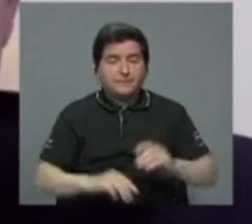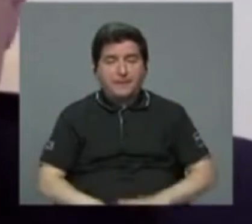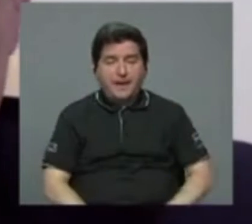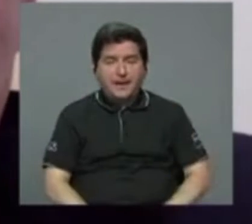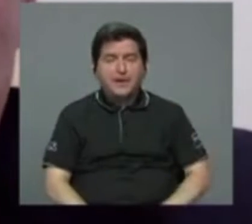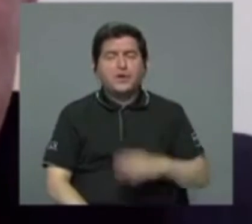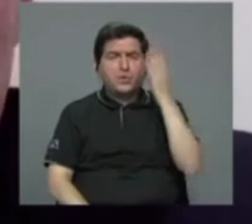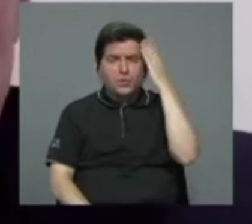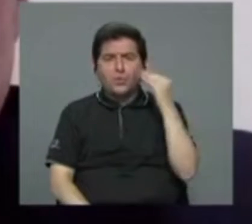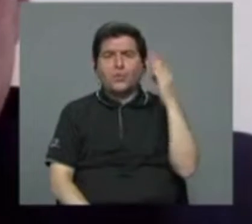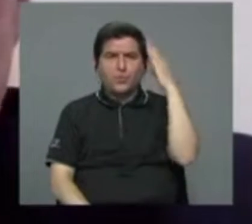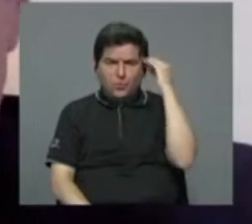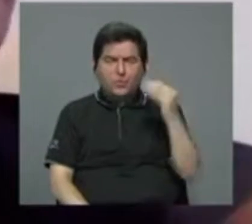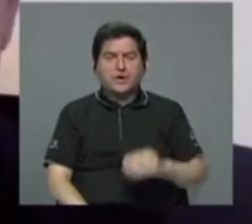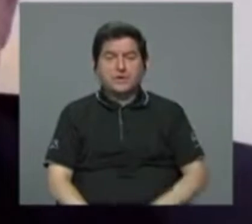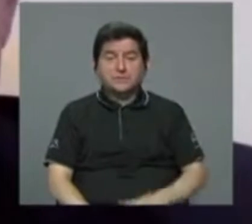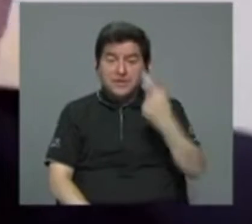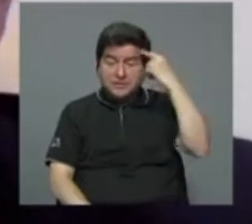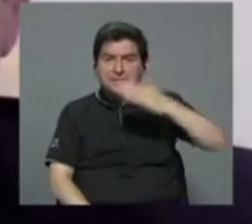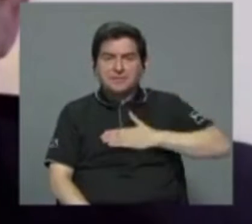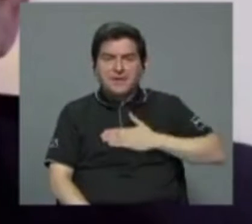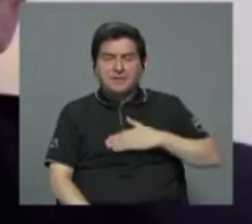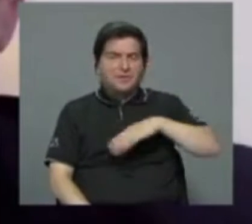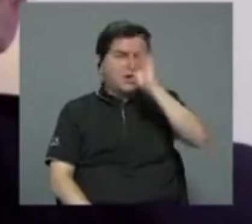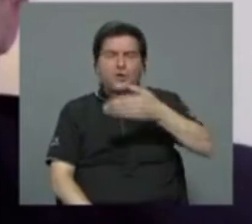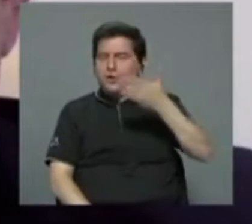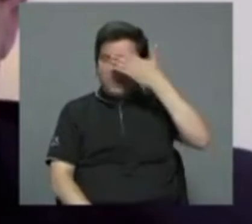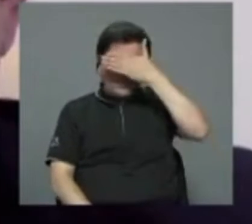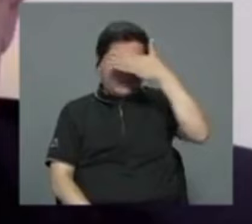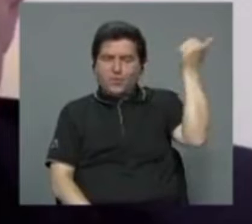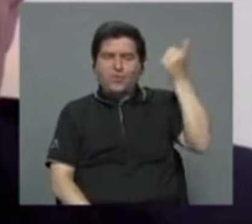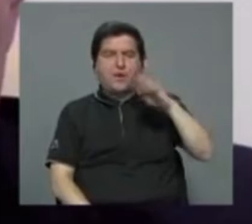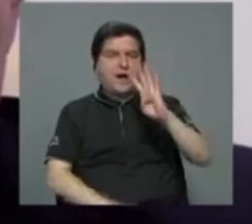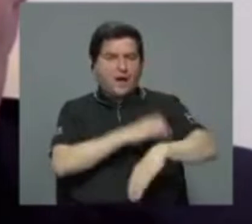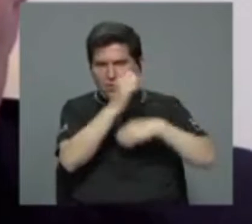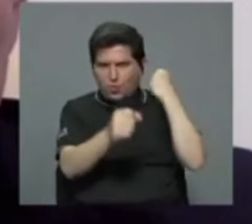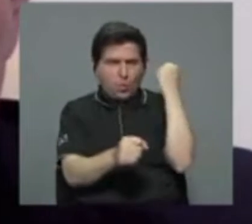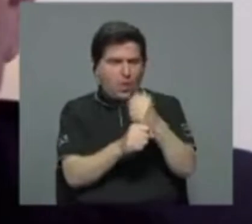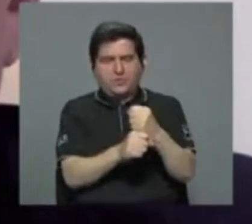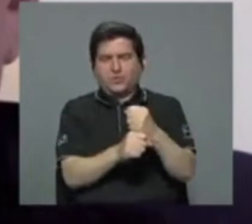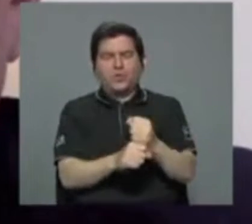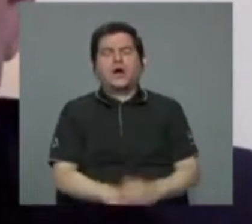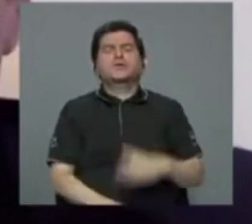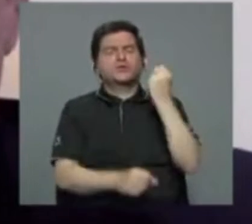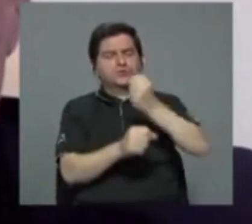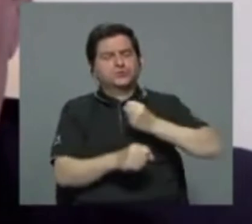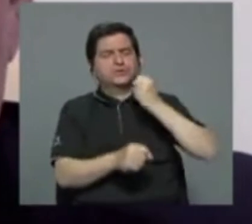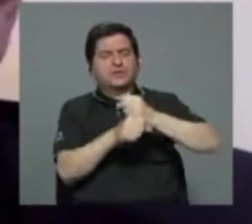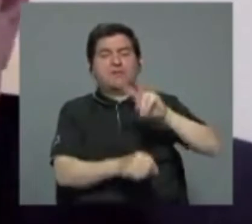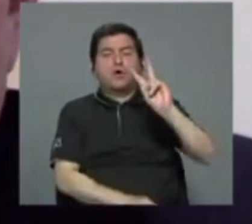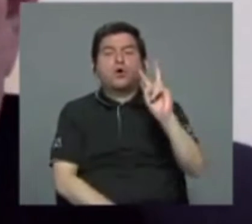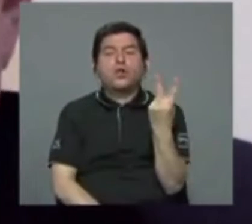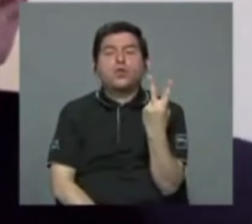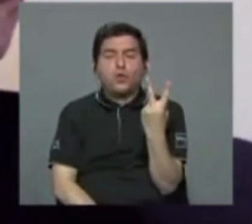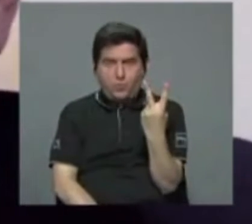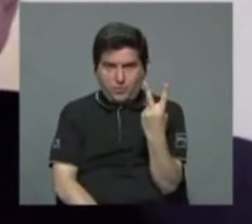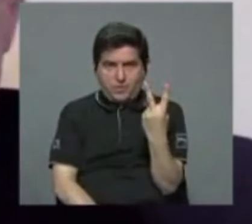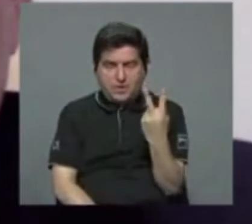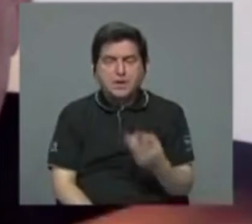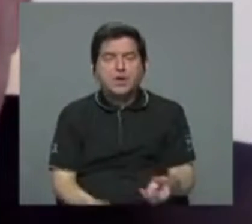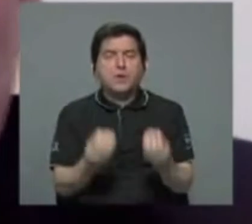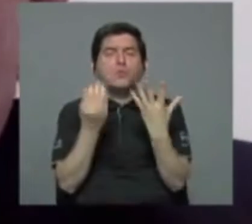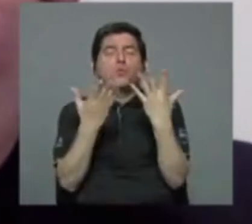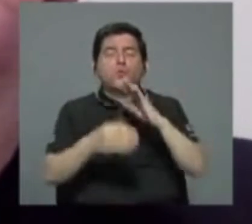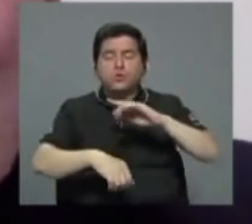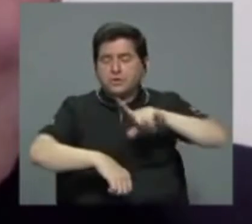una experiencia para mí inolvidable, 4 años de trabajar doble, ¿verdad? Porque son muchas horas